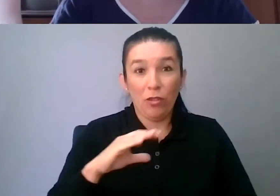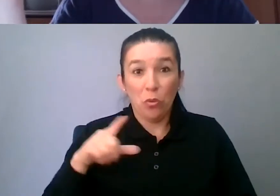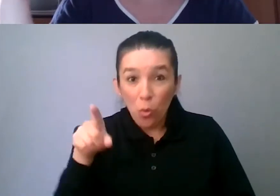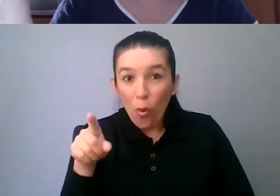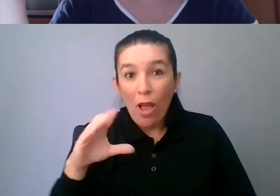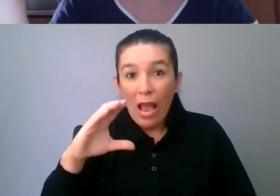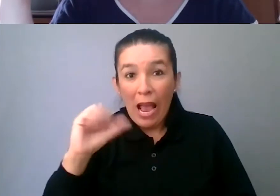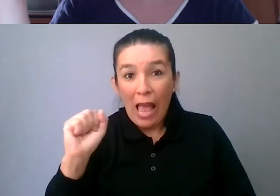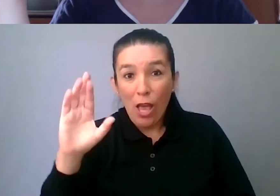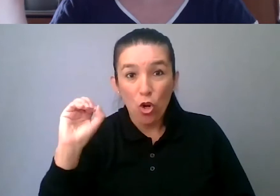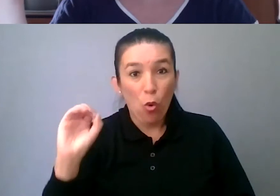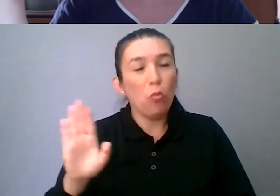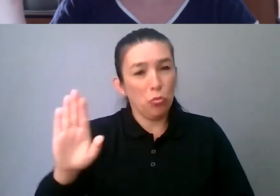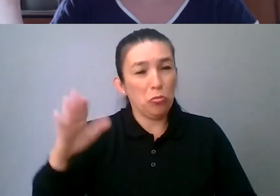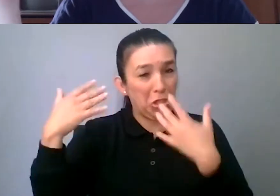figura, ya, yo voy a hacer otra.